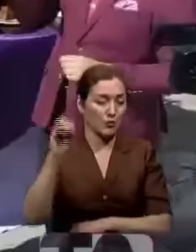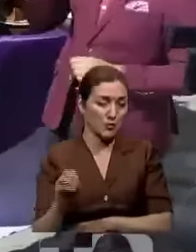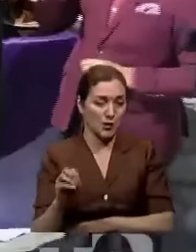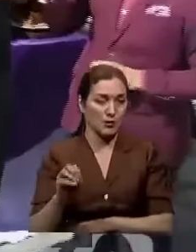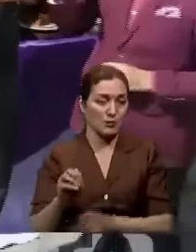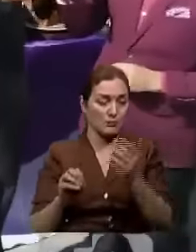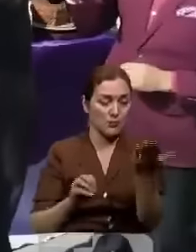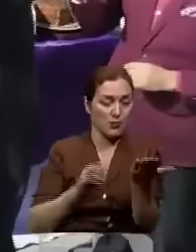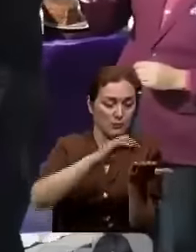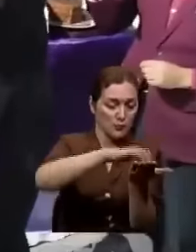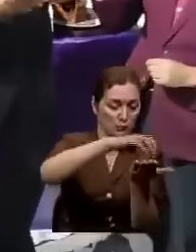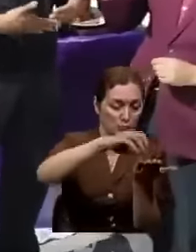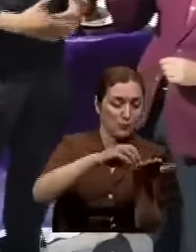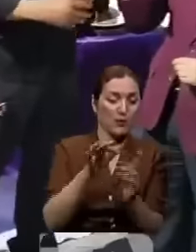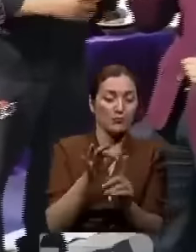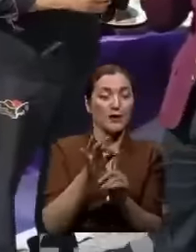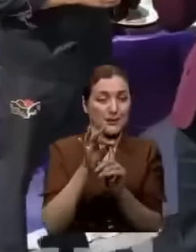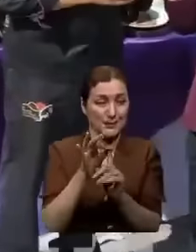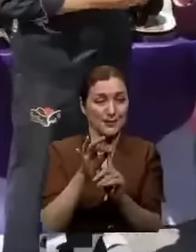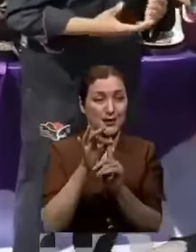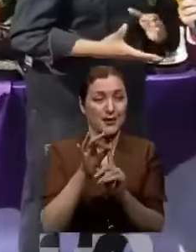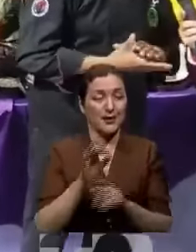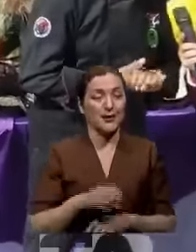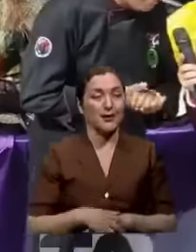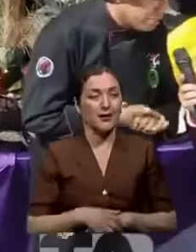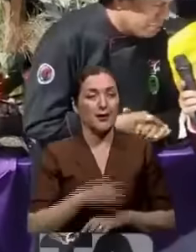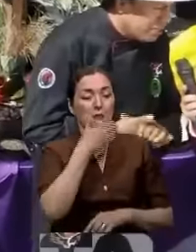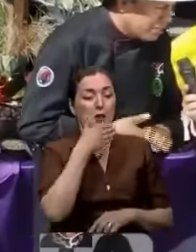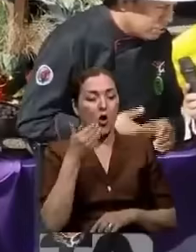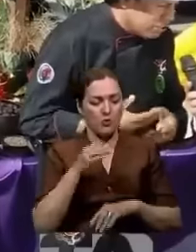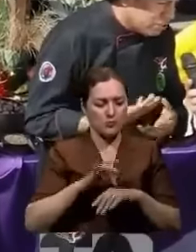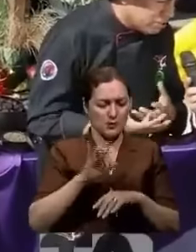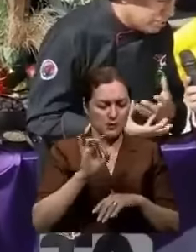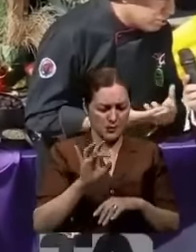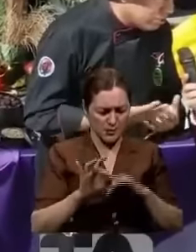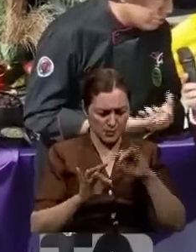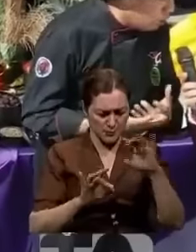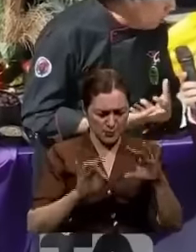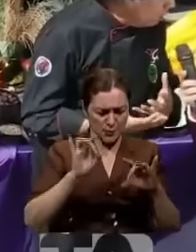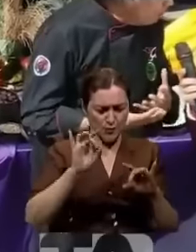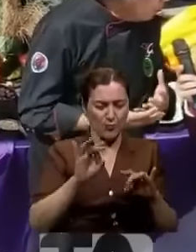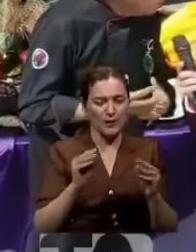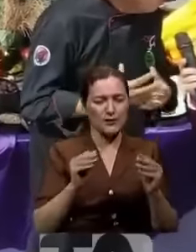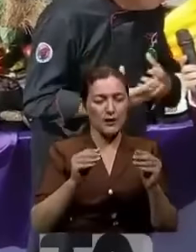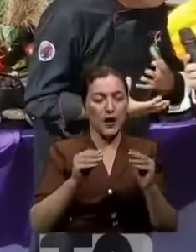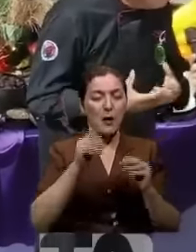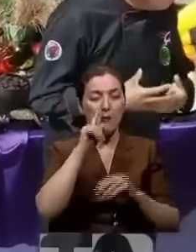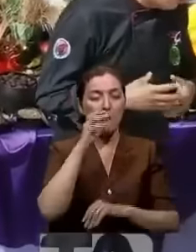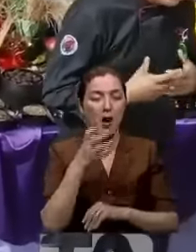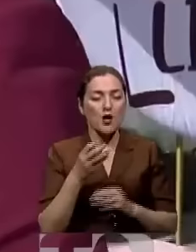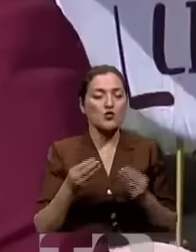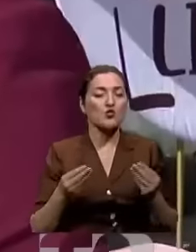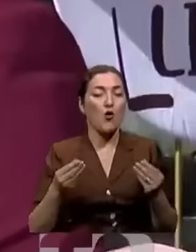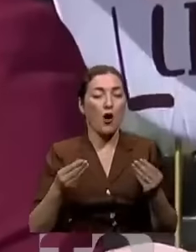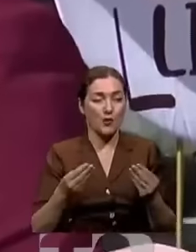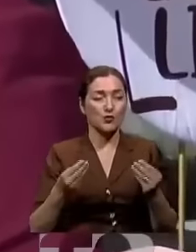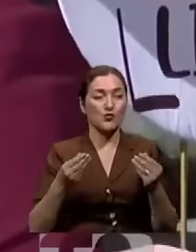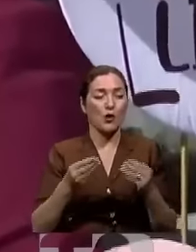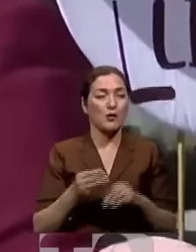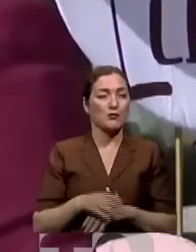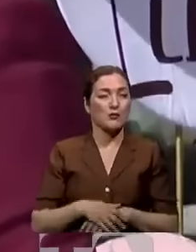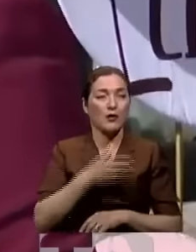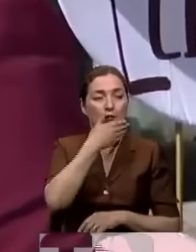glaseado especial a todas las guaguas para darle un mejor brillo y sobre todo esa contextura del pan, que sea más suavito y... lo